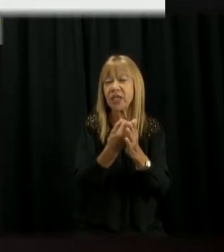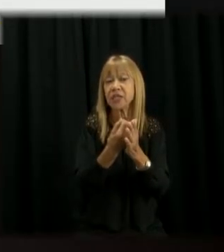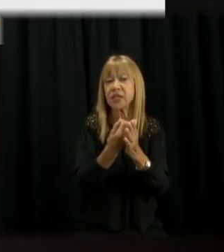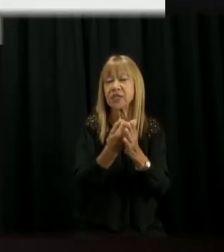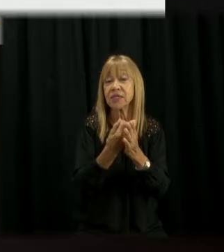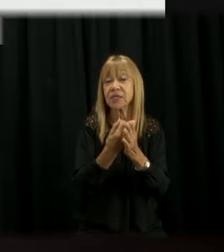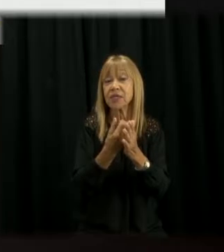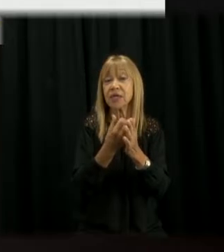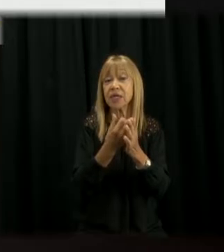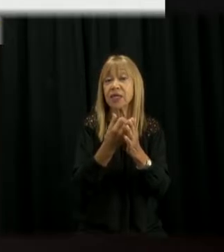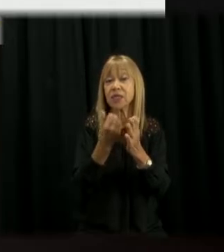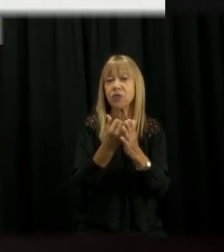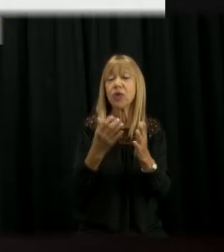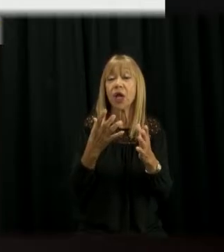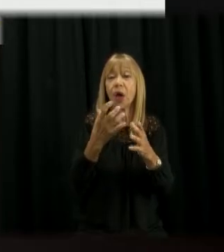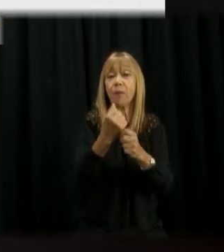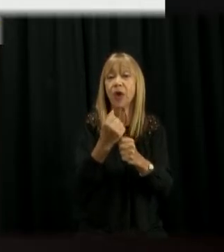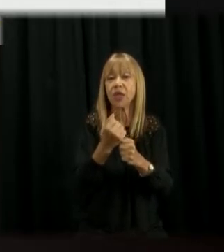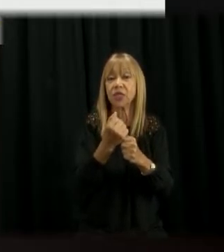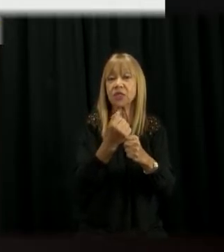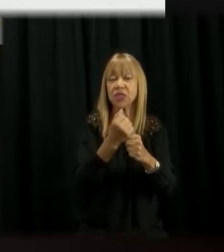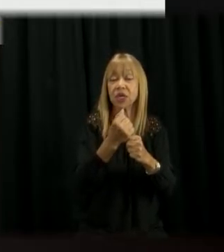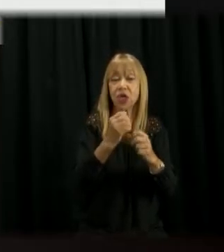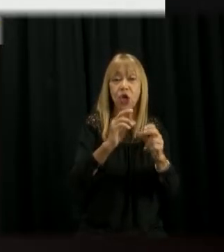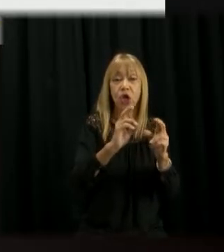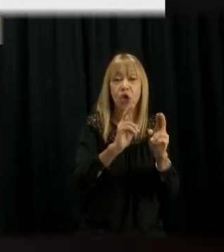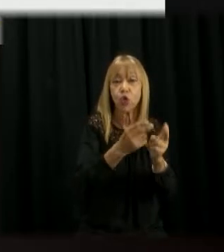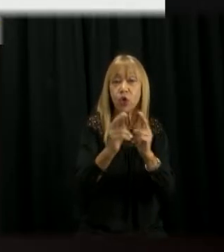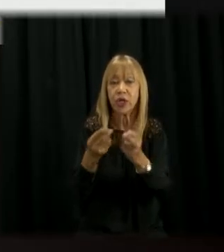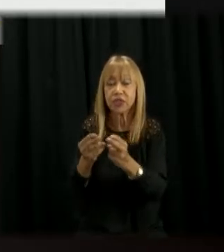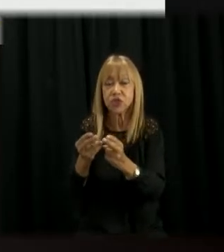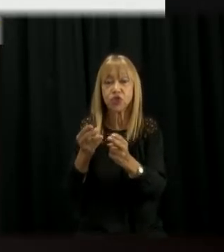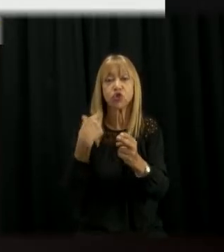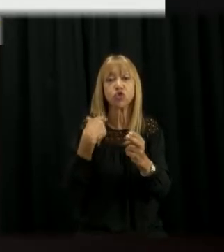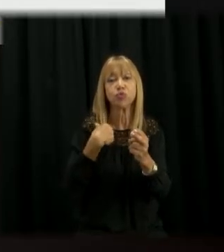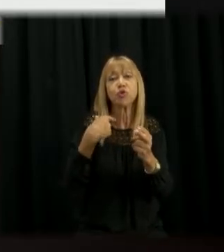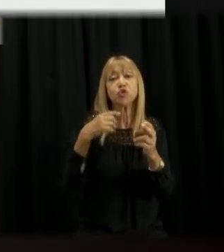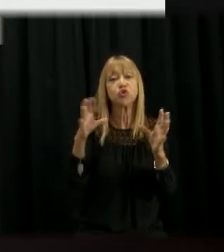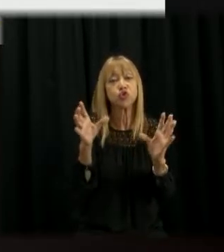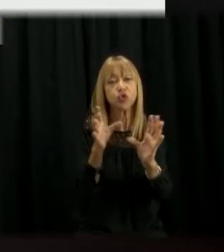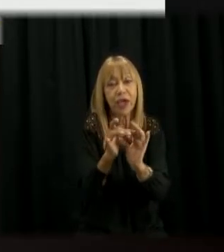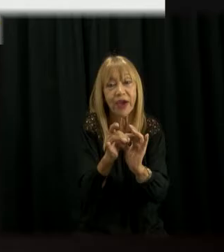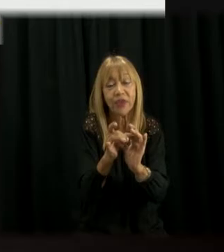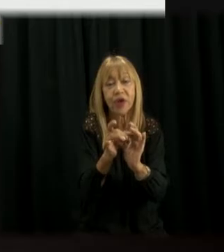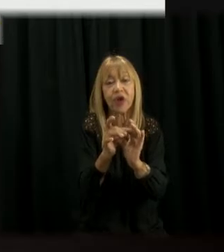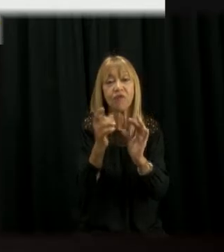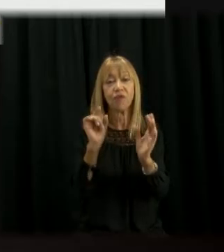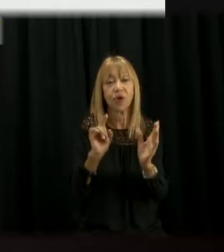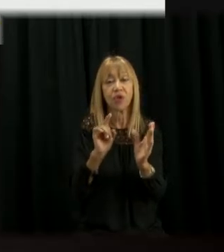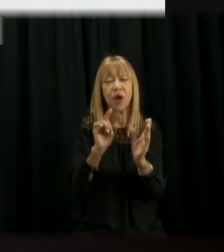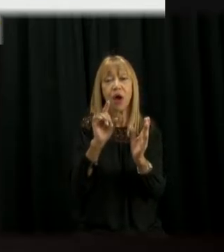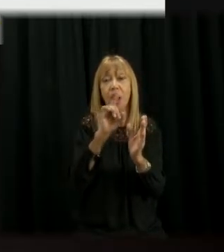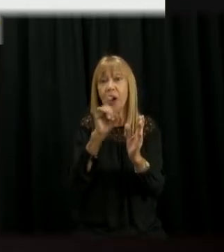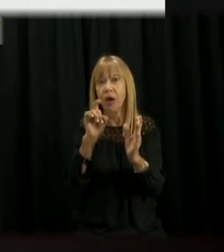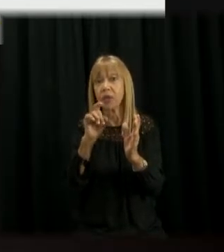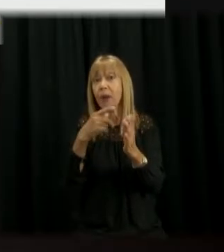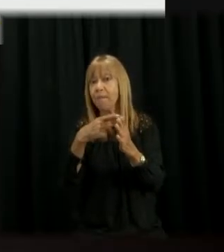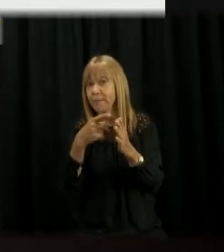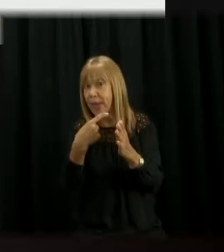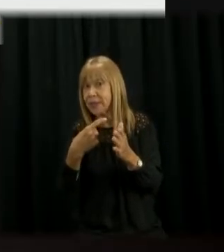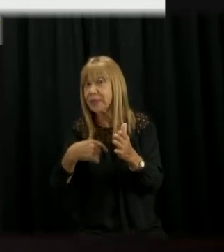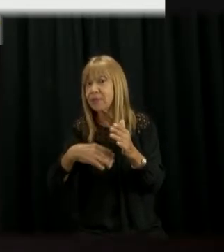colectar los estados financieros de las distintas unidades para preparar un documento que es de